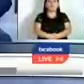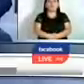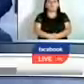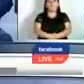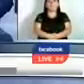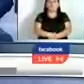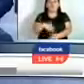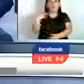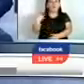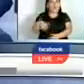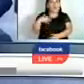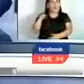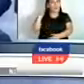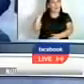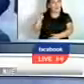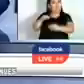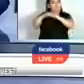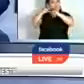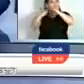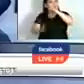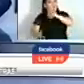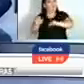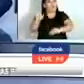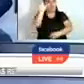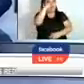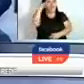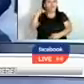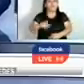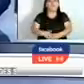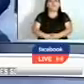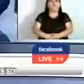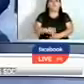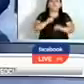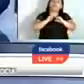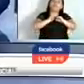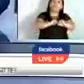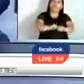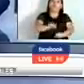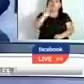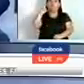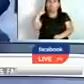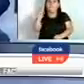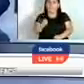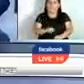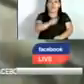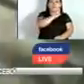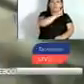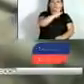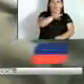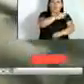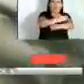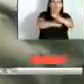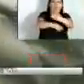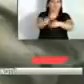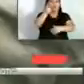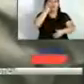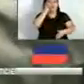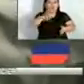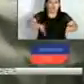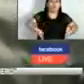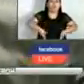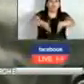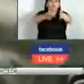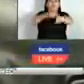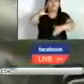Bueno, imágenes fuertes de esta situación que ha ocurrido allá en Bolivia. Y al menos 20 muertos y 3 heridos dejó este martes un accidente en una carretera